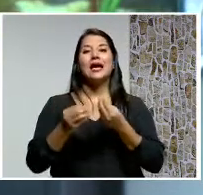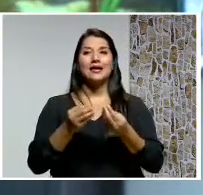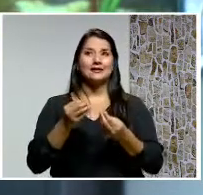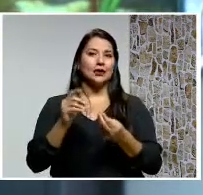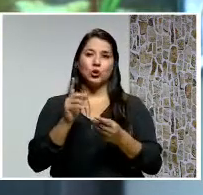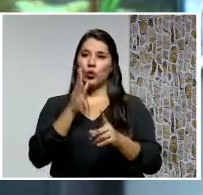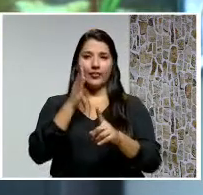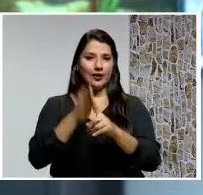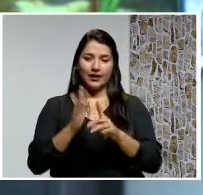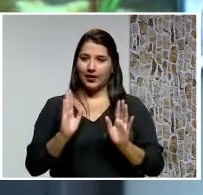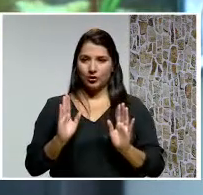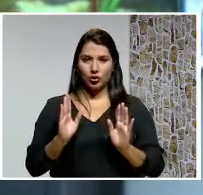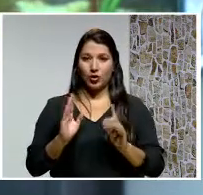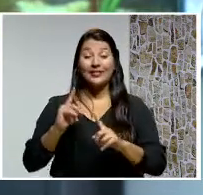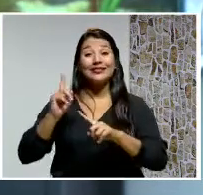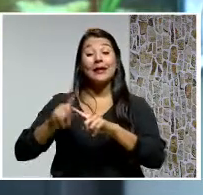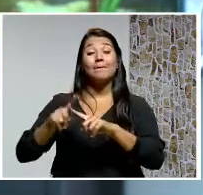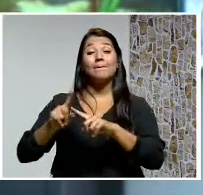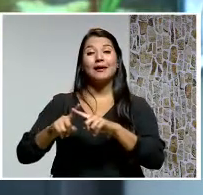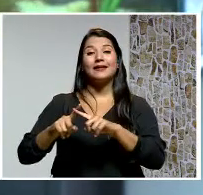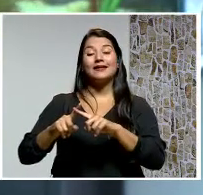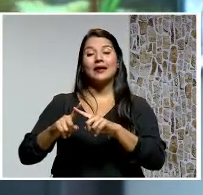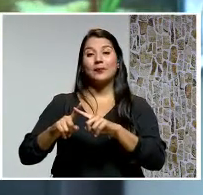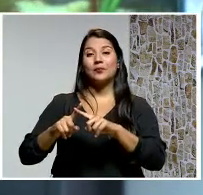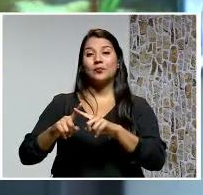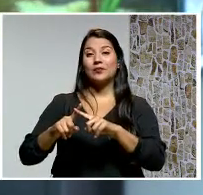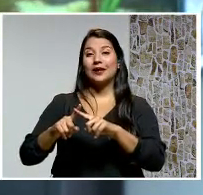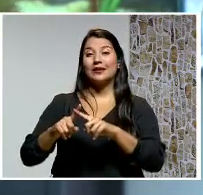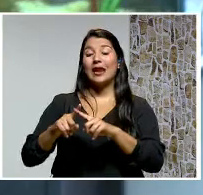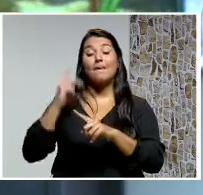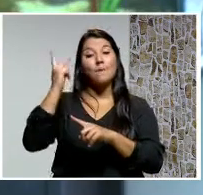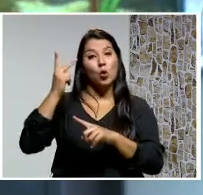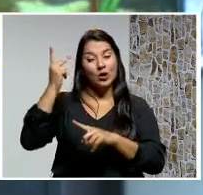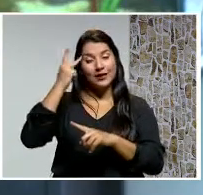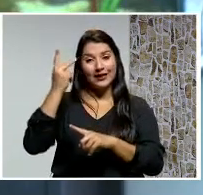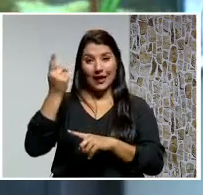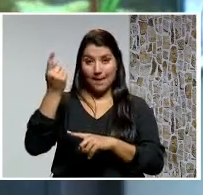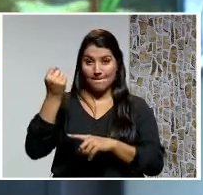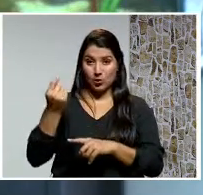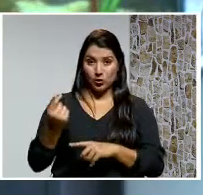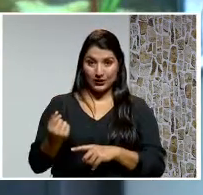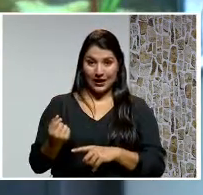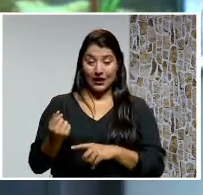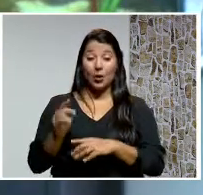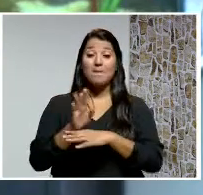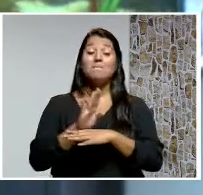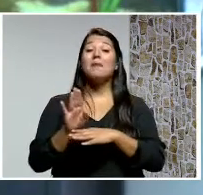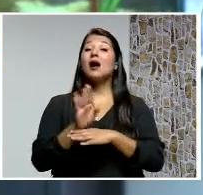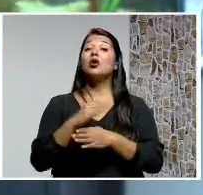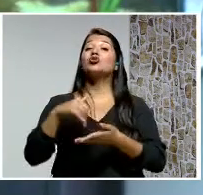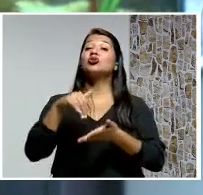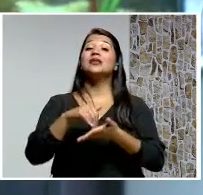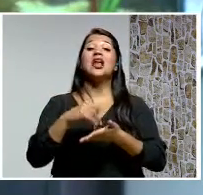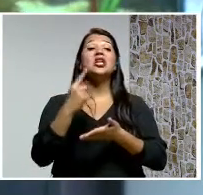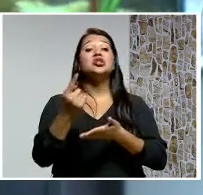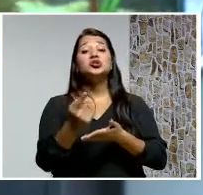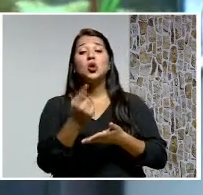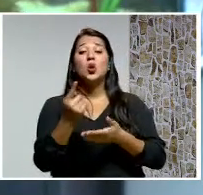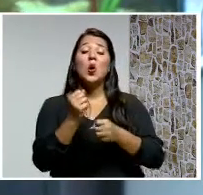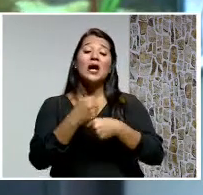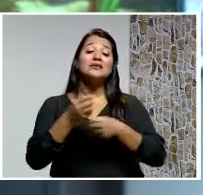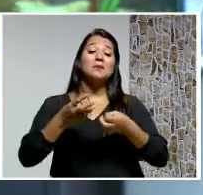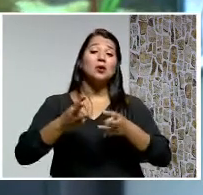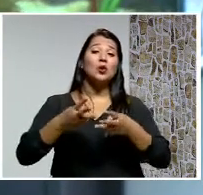indirecto, a través de la tasa de política monetaria. Lo que ha anunciado el Banco Central es solamente un cálculo con la información que le brindan las entidades